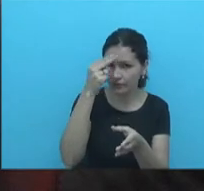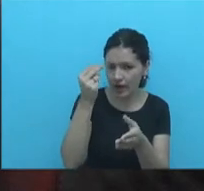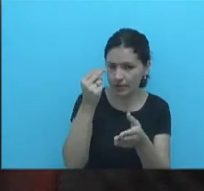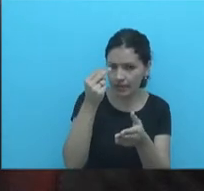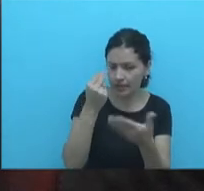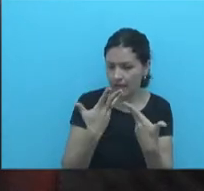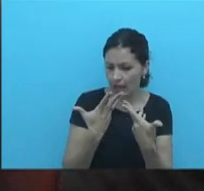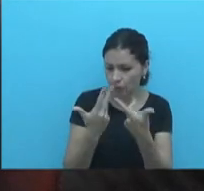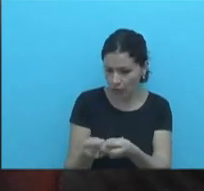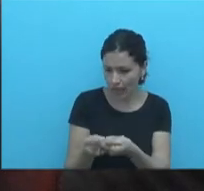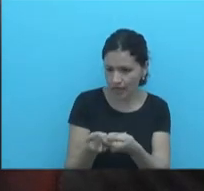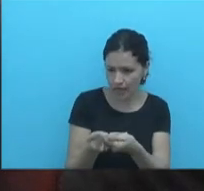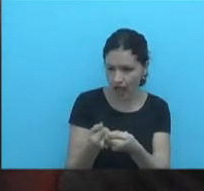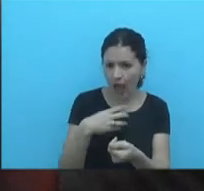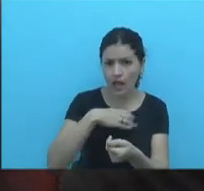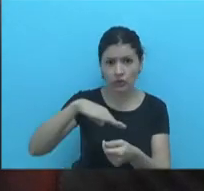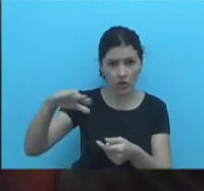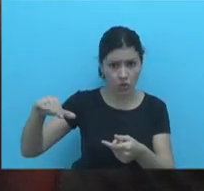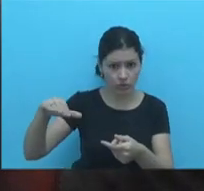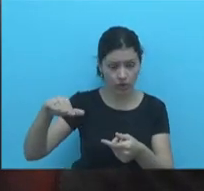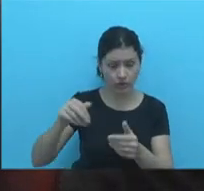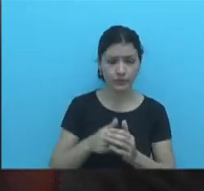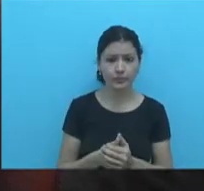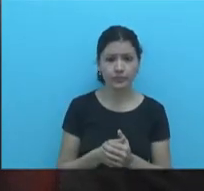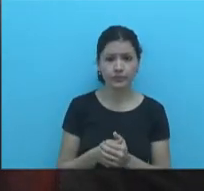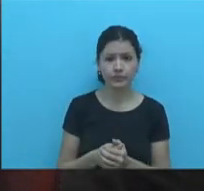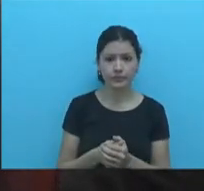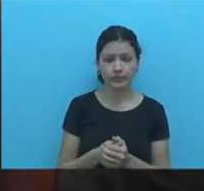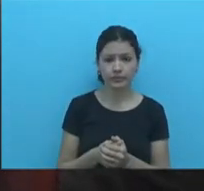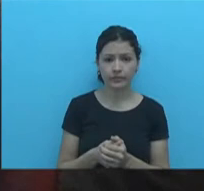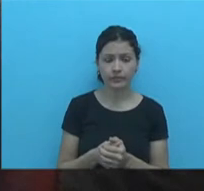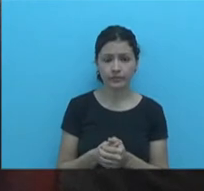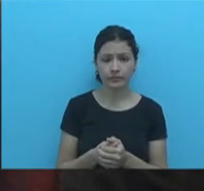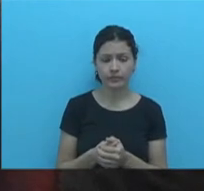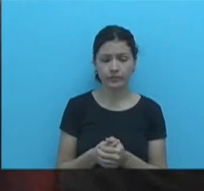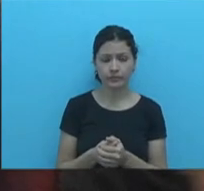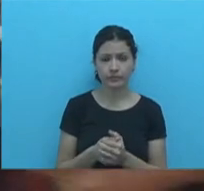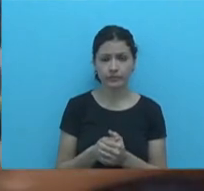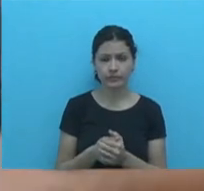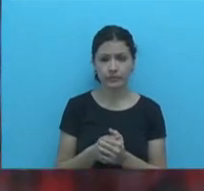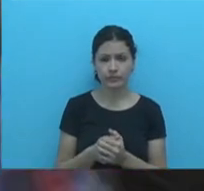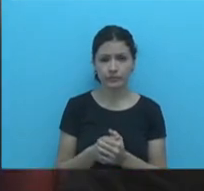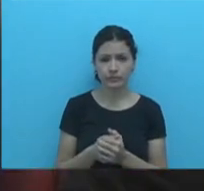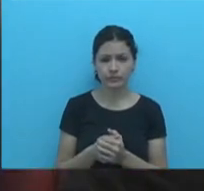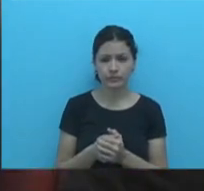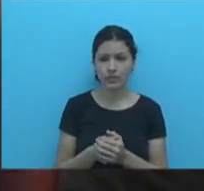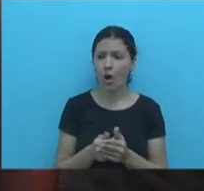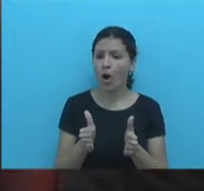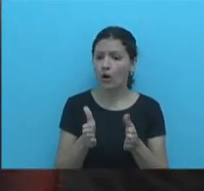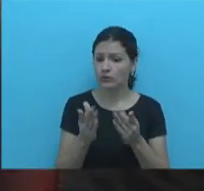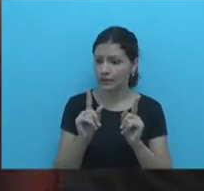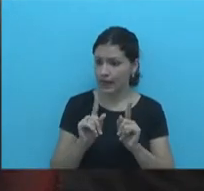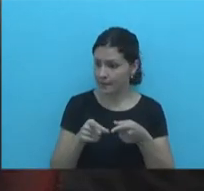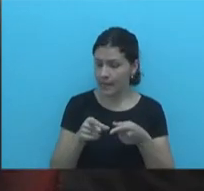a los mencionados inconvenientes, con el objetivo de disponer de dicha área especializada y un profesional dedicado a